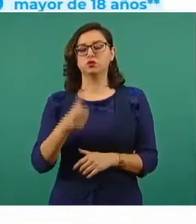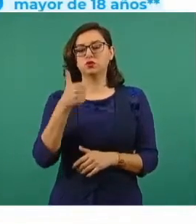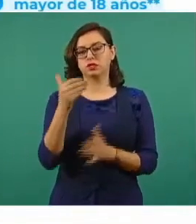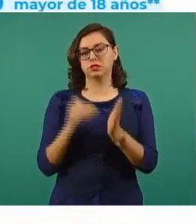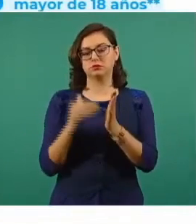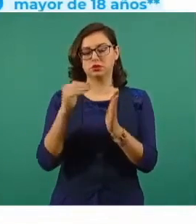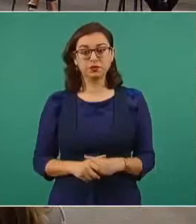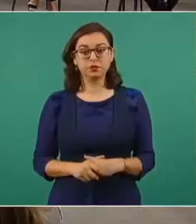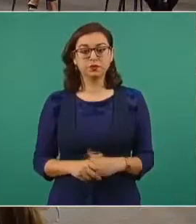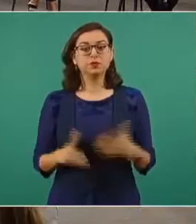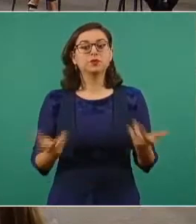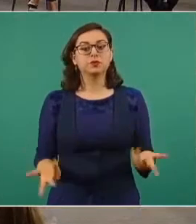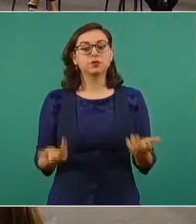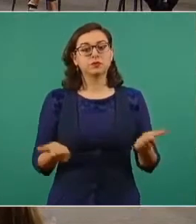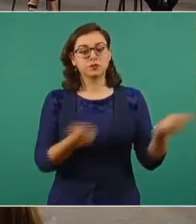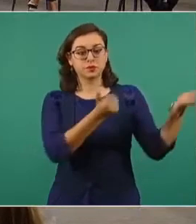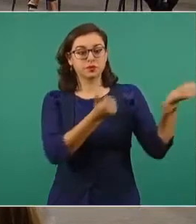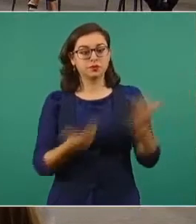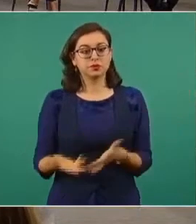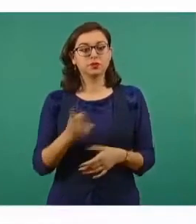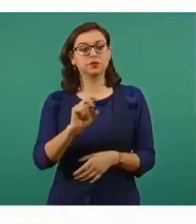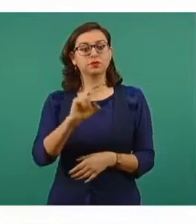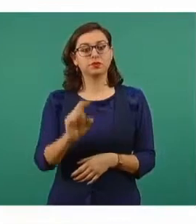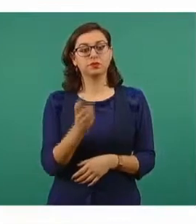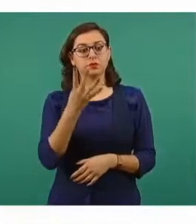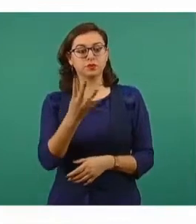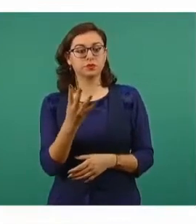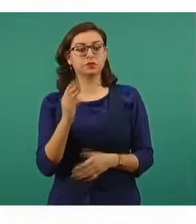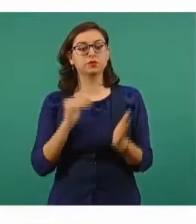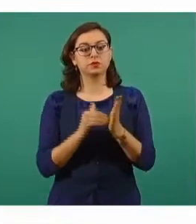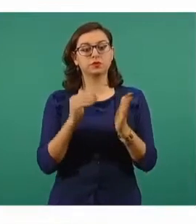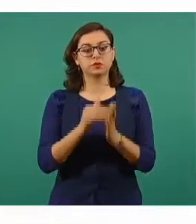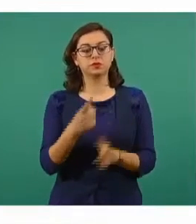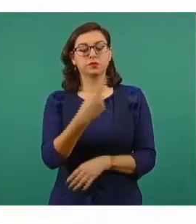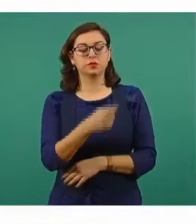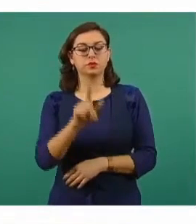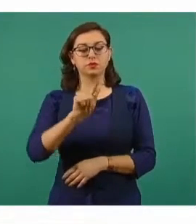representan 21%. En México hemos recibido